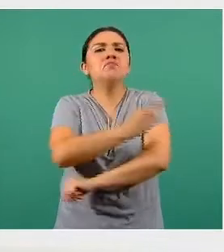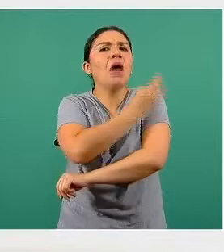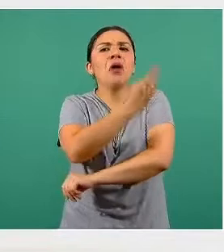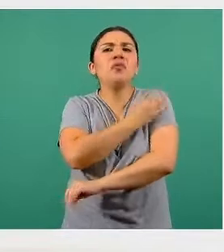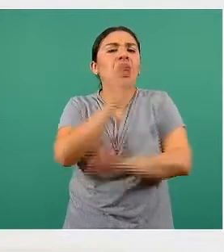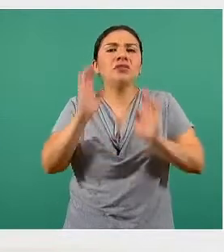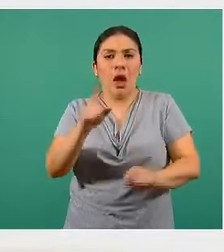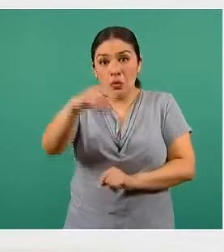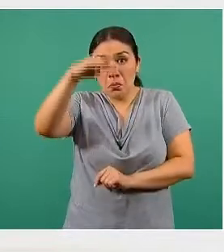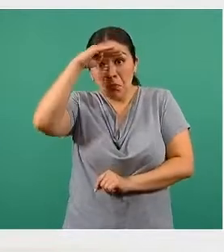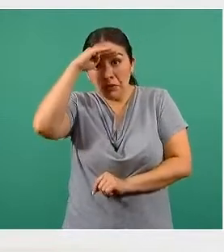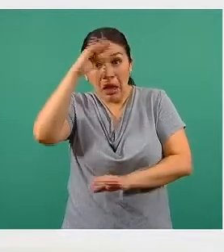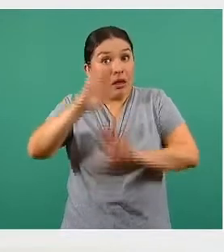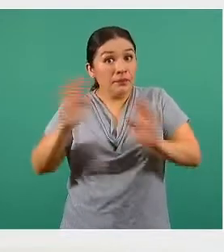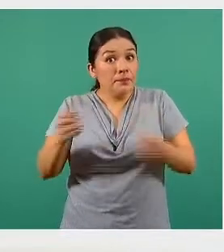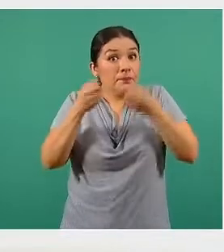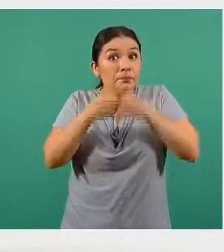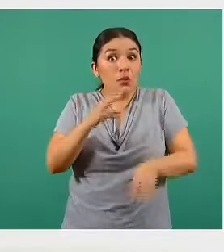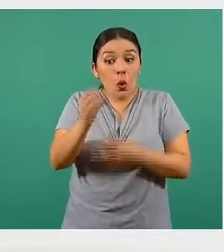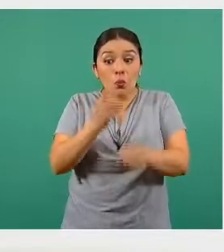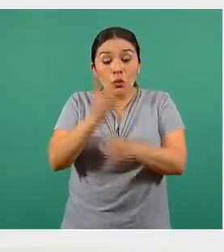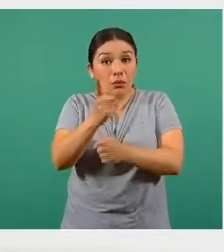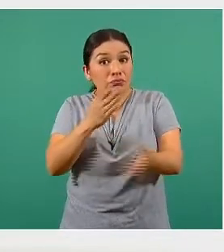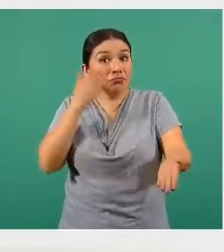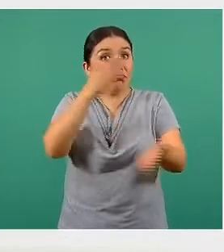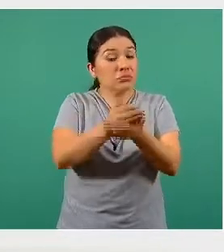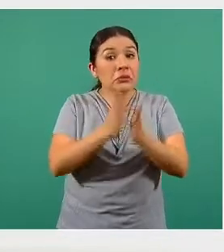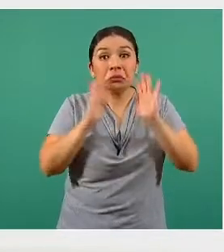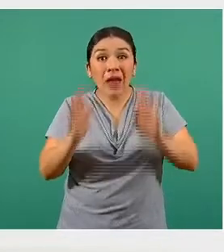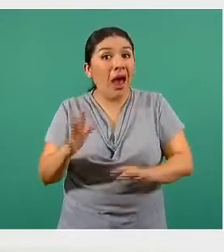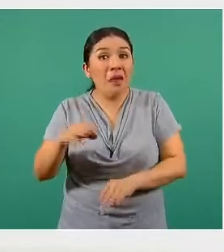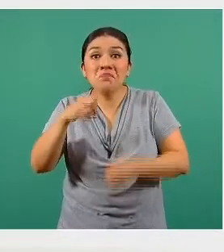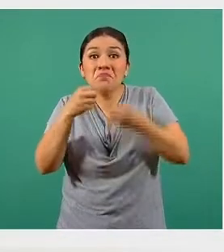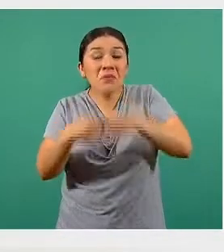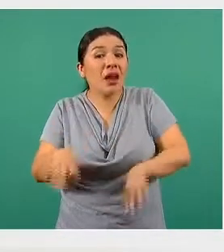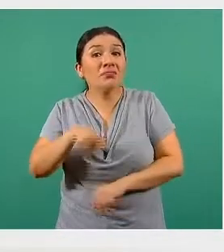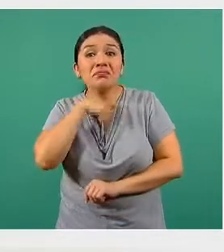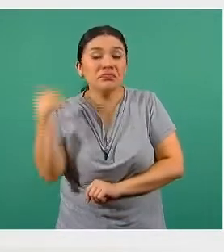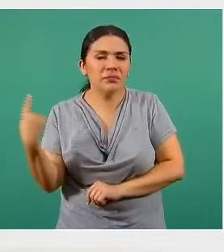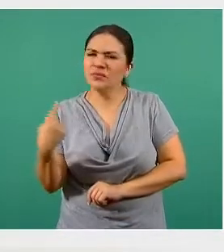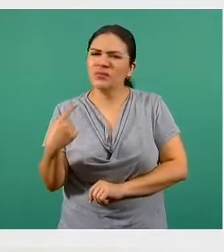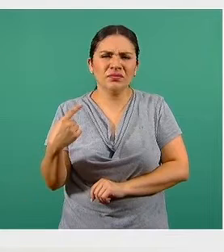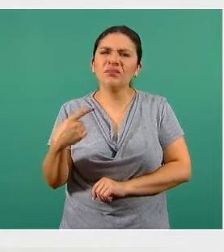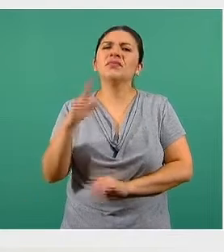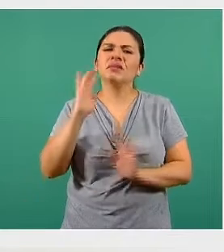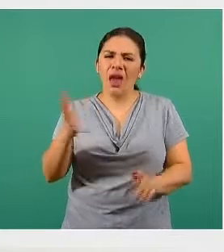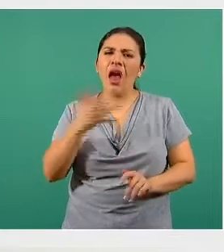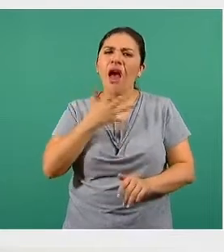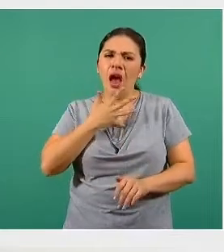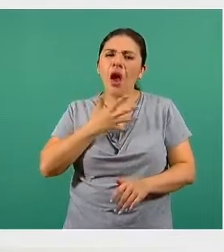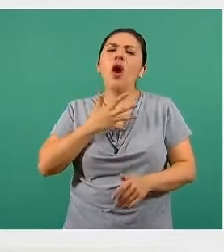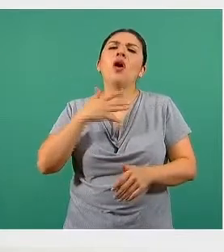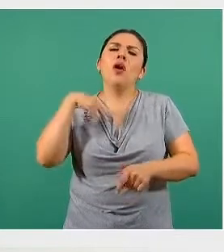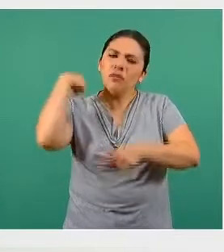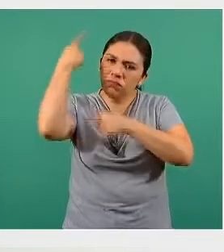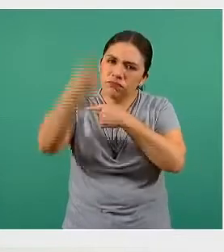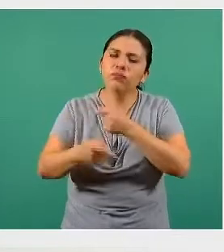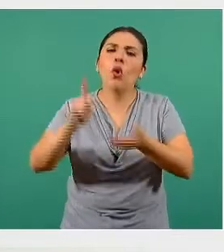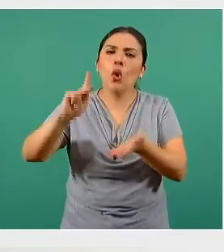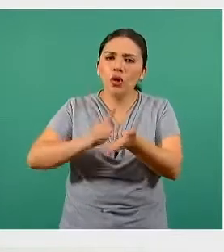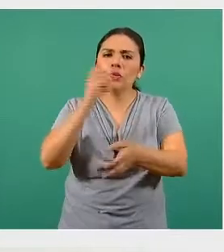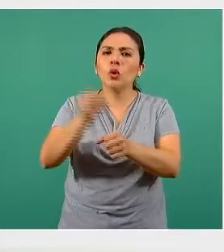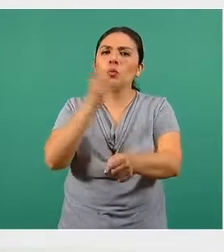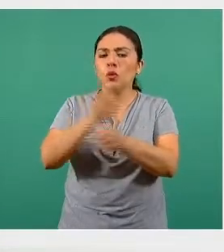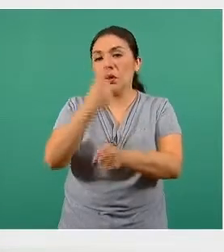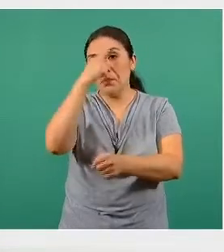No se quede con la idea de que ya se perdió la oportunidad en la entidad federativa donde usted vive. ya va a tener obviamente la